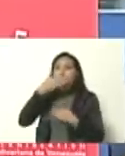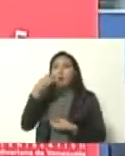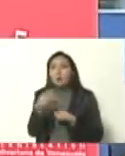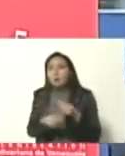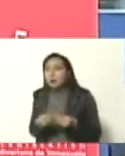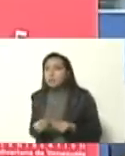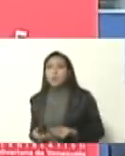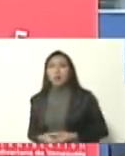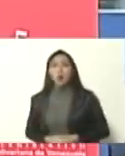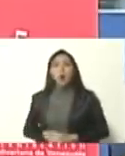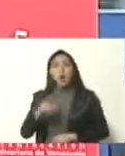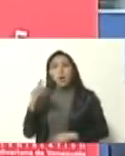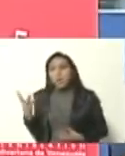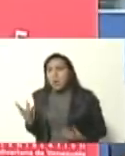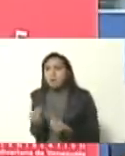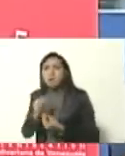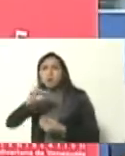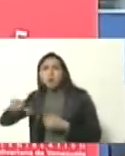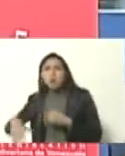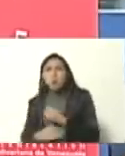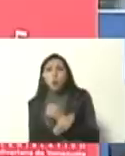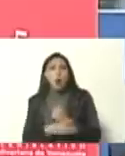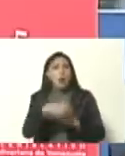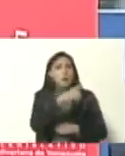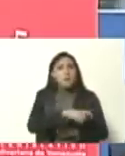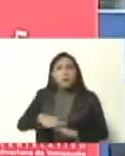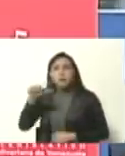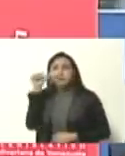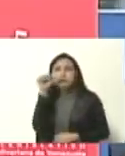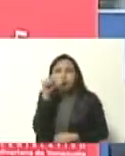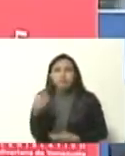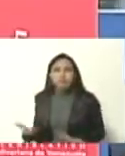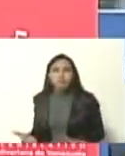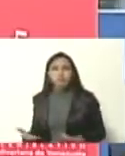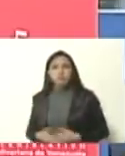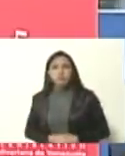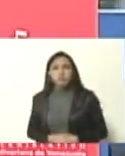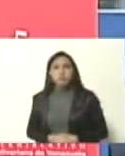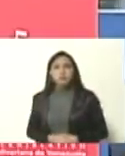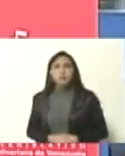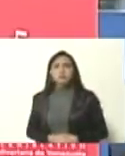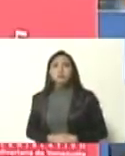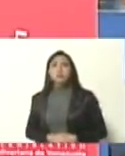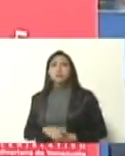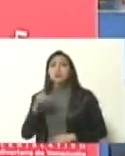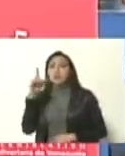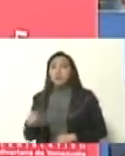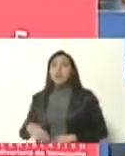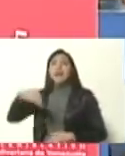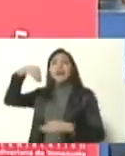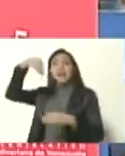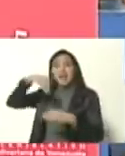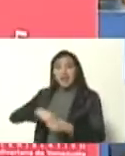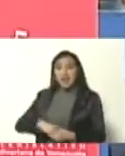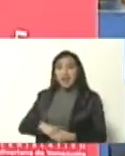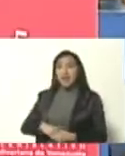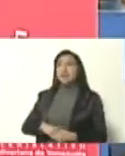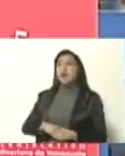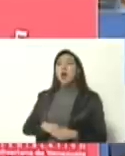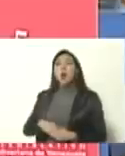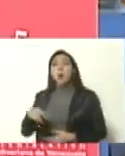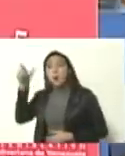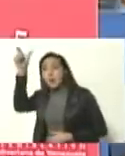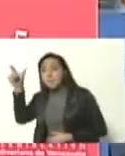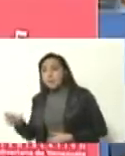la relación de Guaidó con narcotraficantes, de la injerencia de alias Doble Rueda,